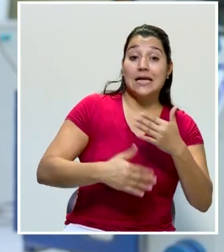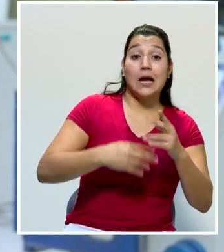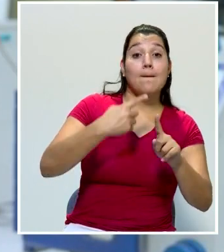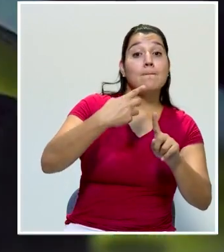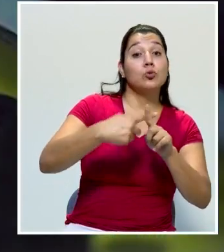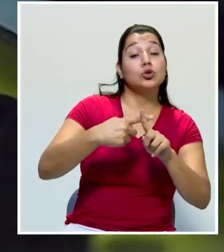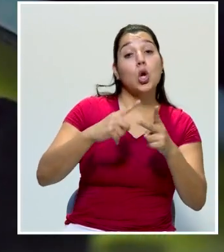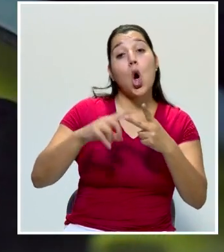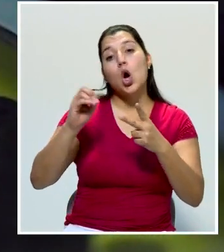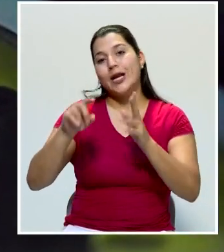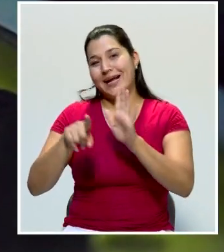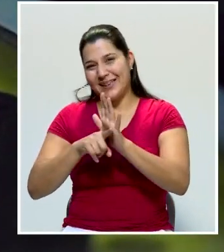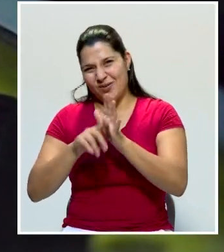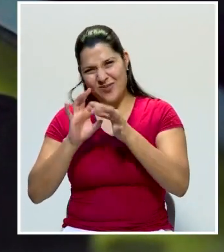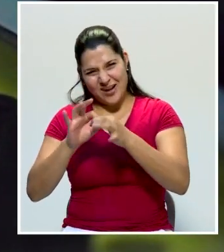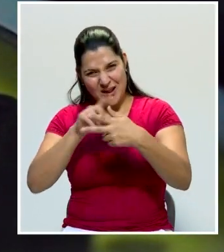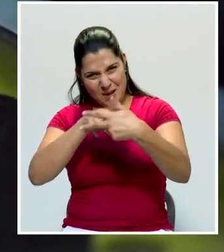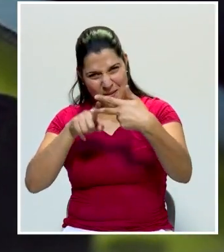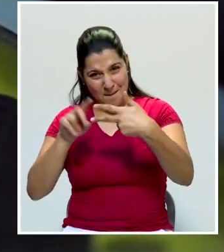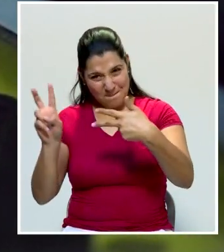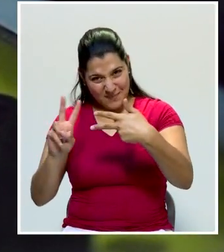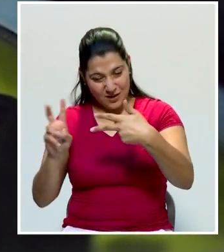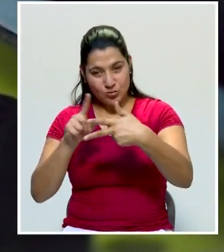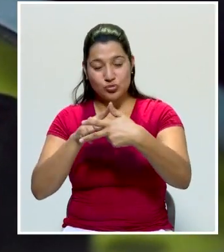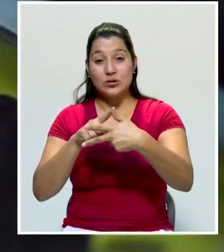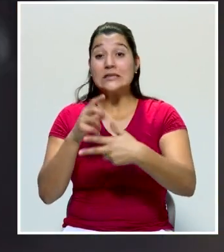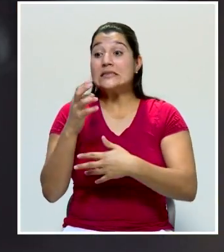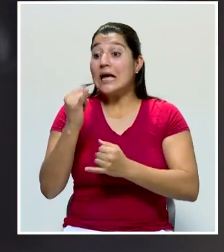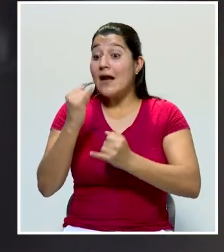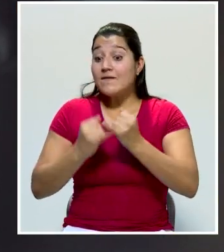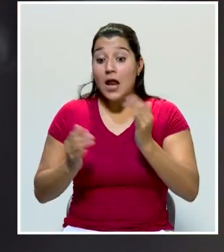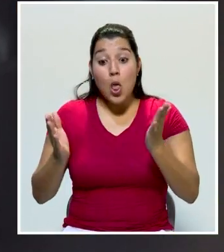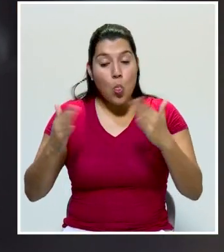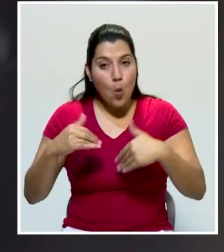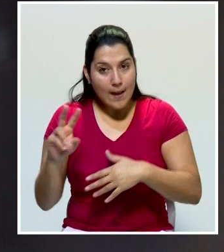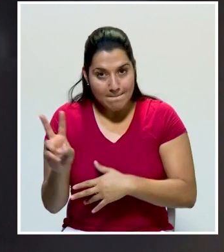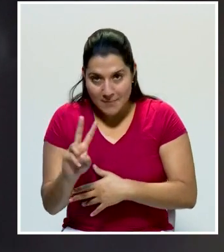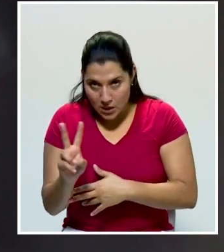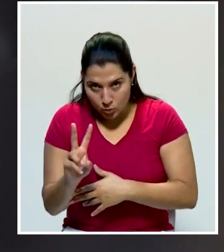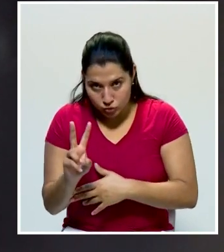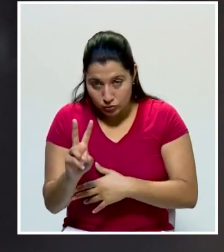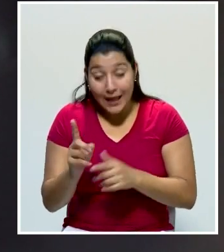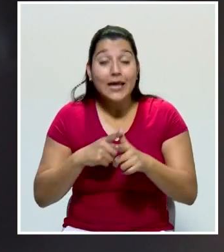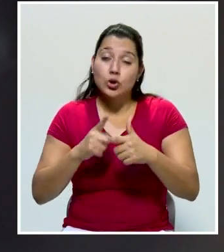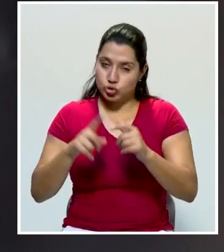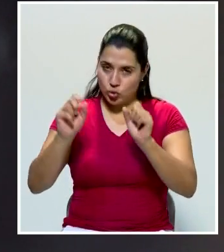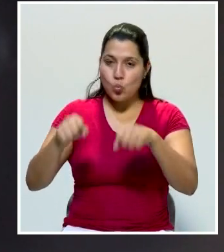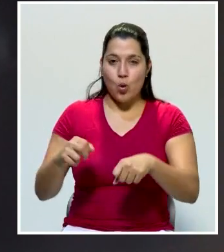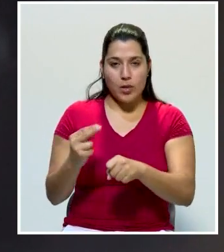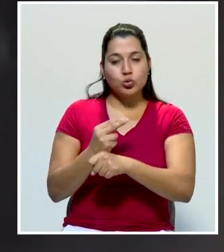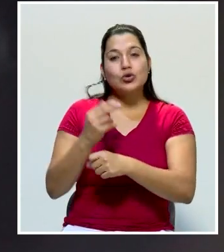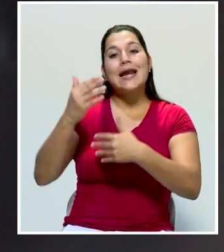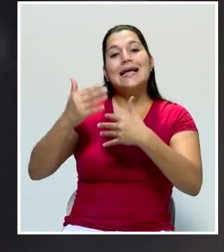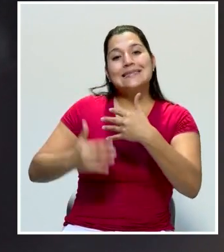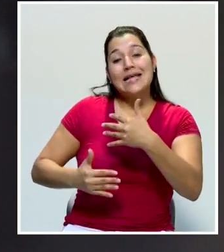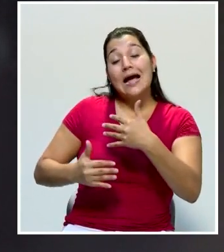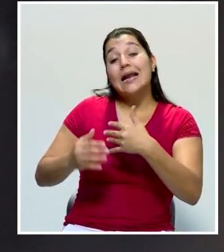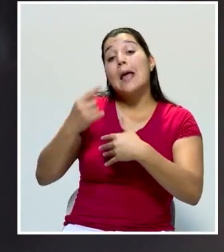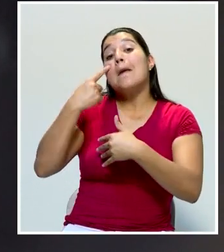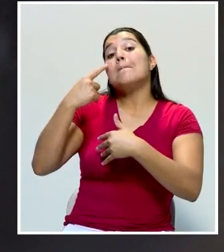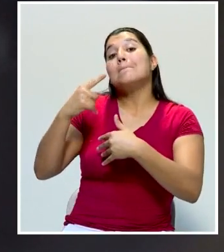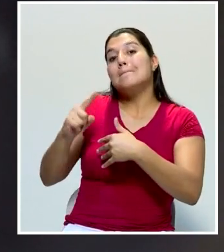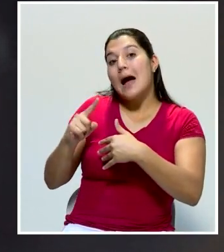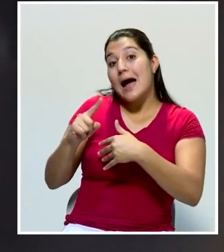que mencionamos. Al final, si la sangre no posee ningún virus infeccioso, esta se convierte en candidata para que su plasma sea enviado